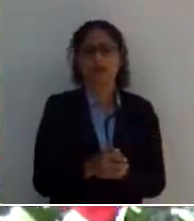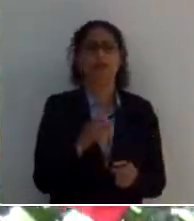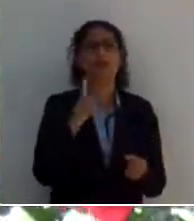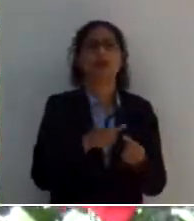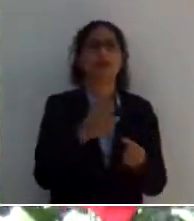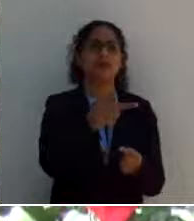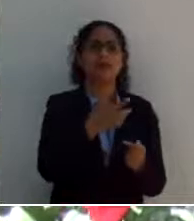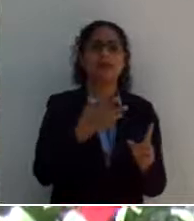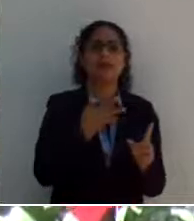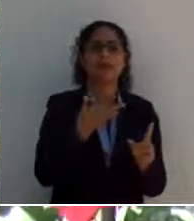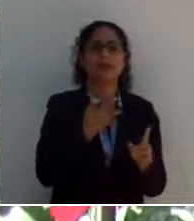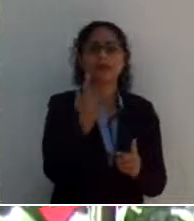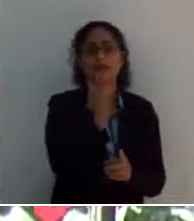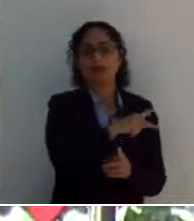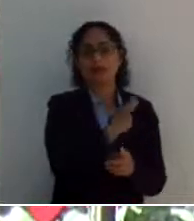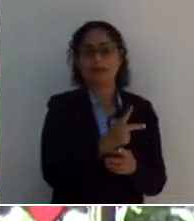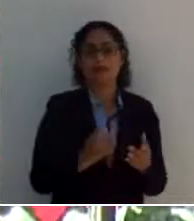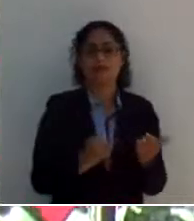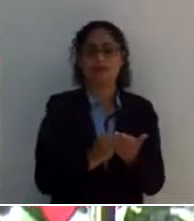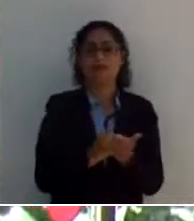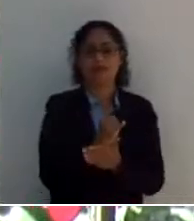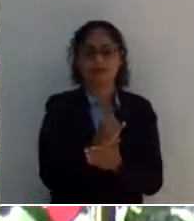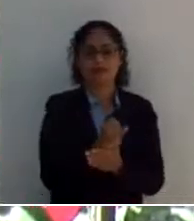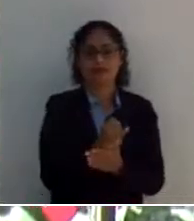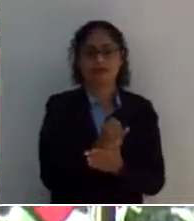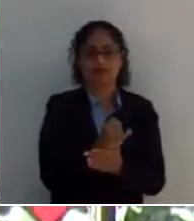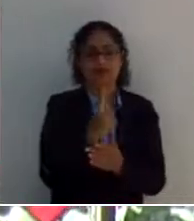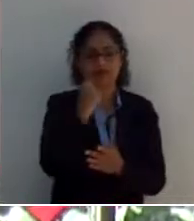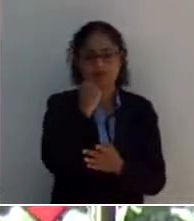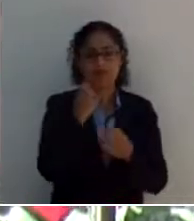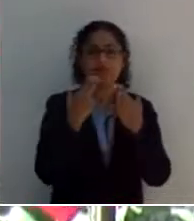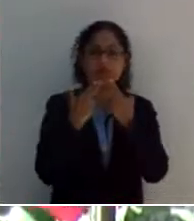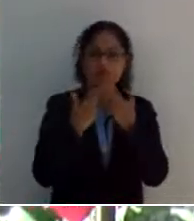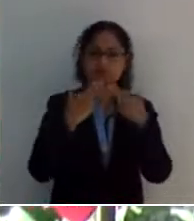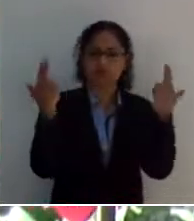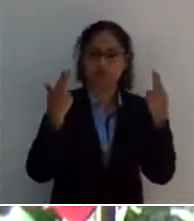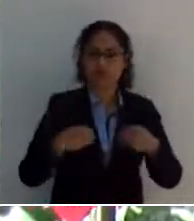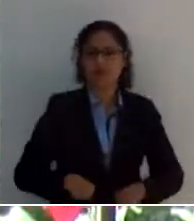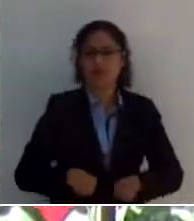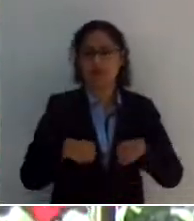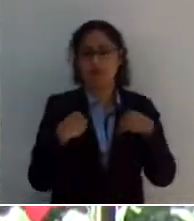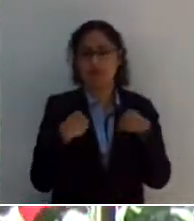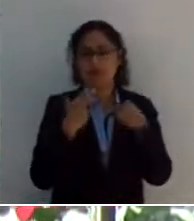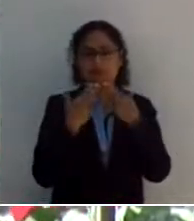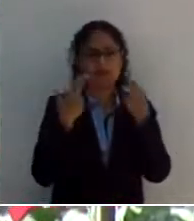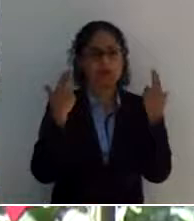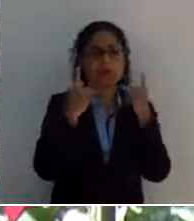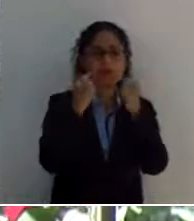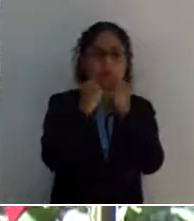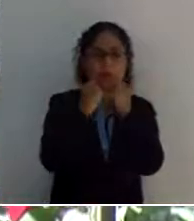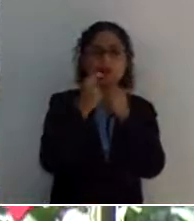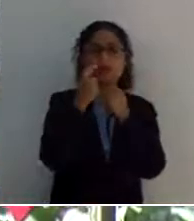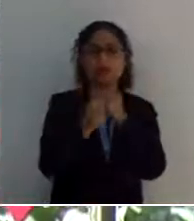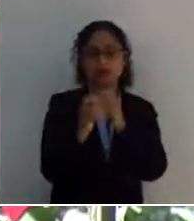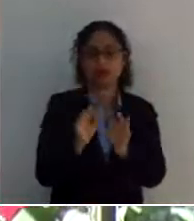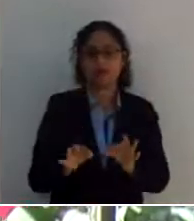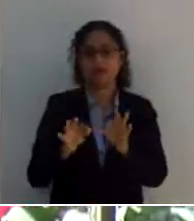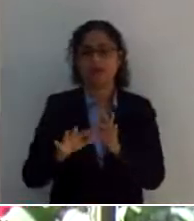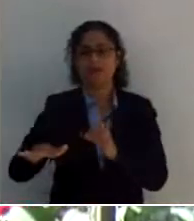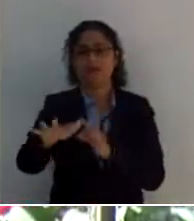tienen la determinación de entregar la vida por defender a los